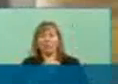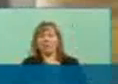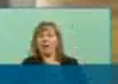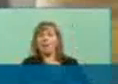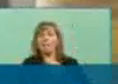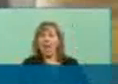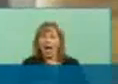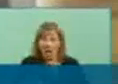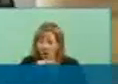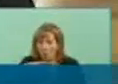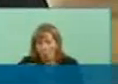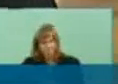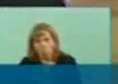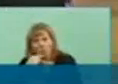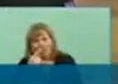vienen anunciando